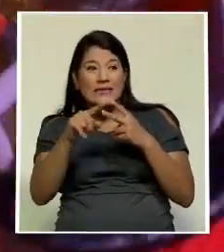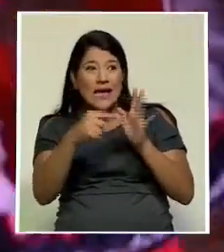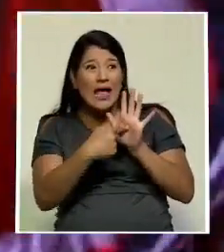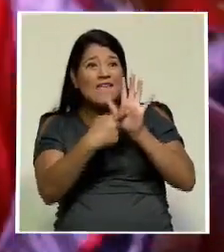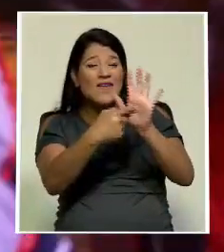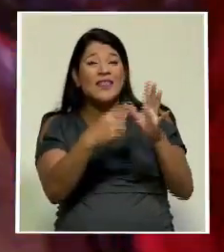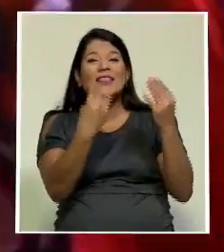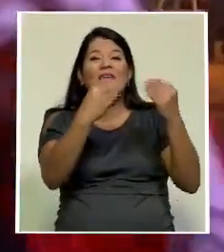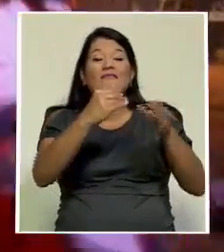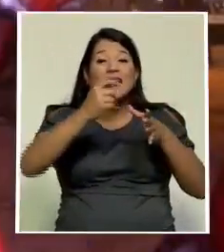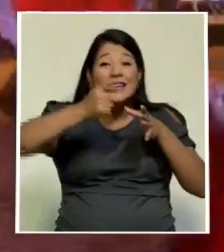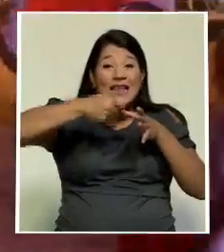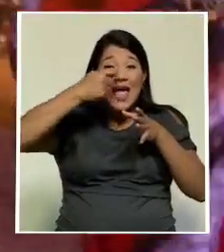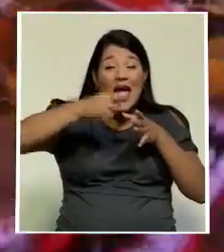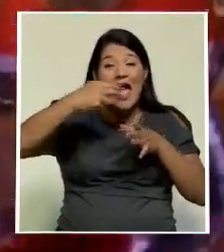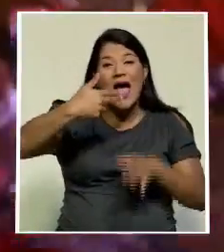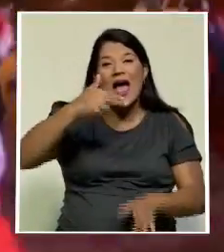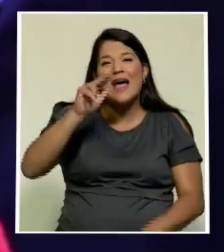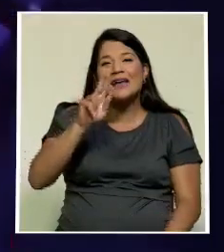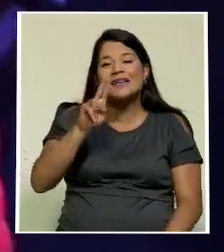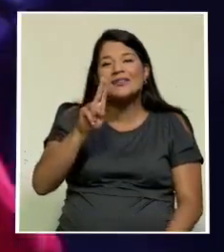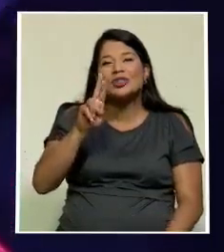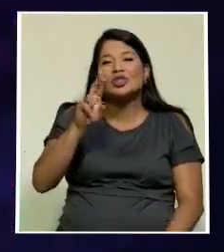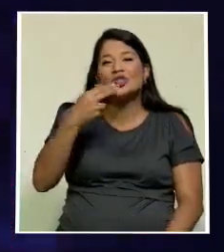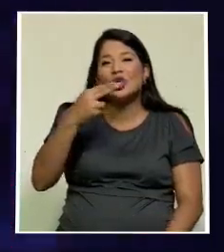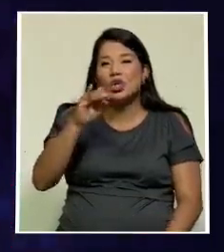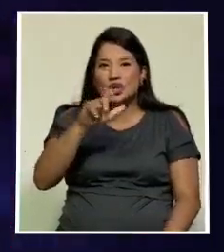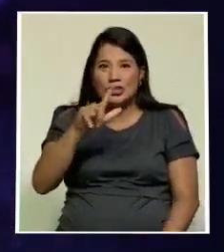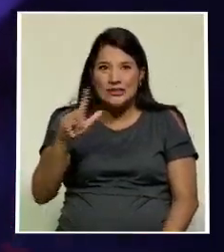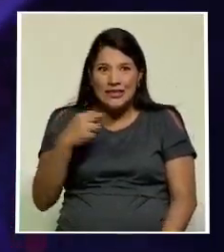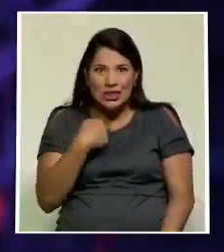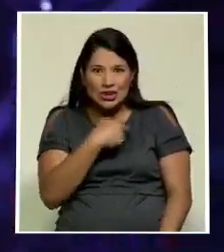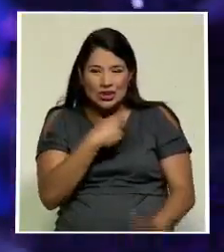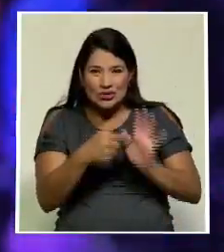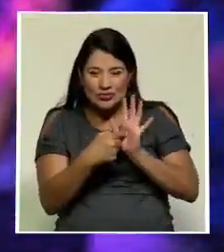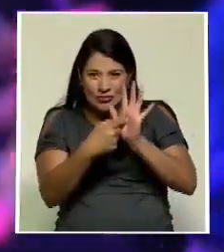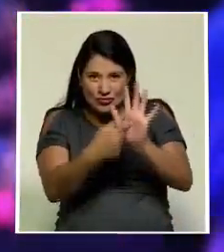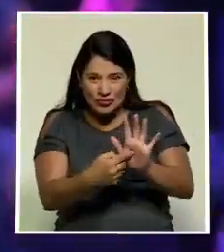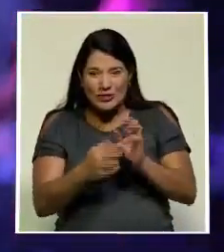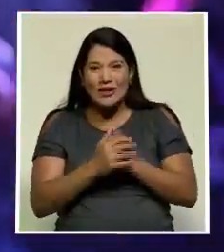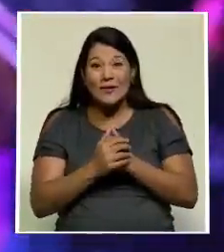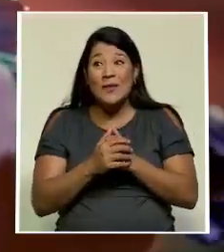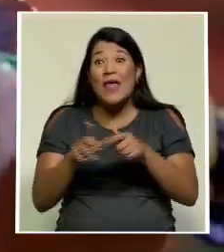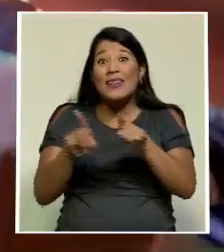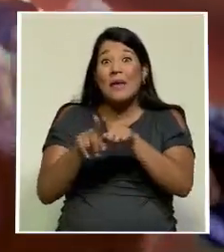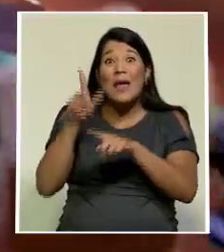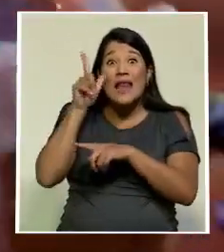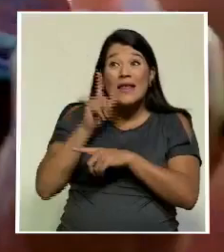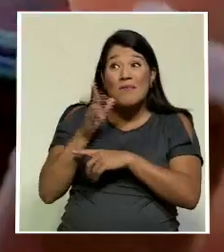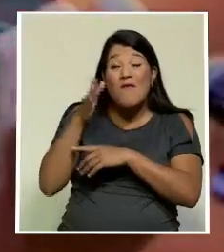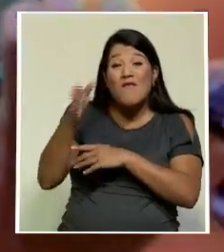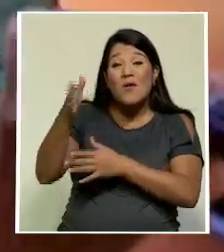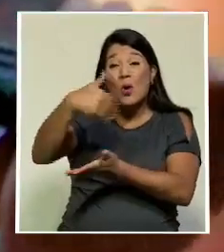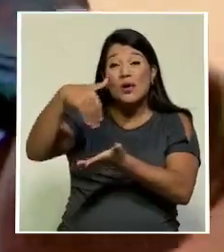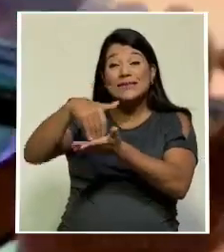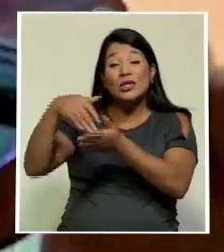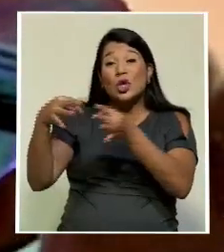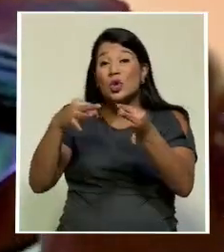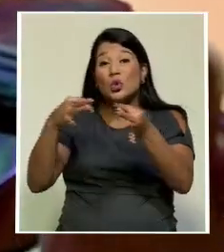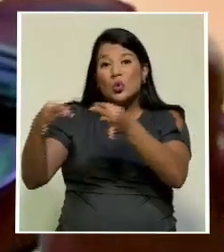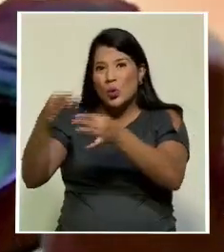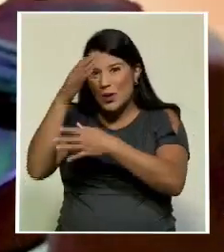sus Churchill y en ese momento ya los estábamos grabando el espectáculo. En el Caribe estuvimos en el Centro de Turismo Cultural,